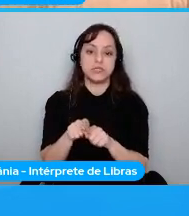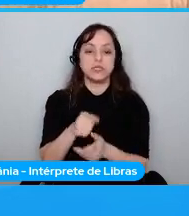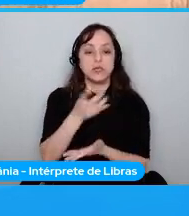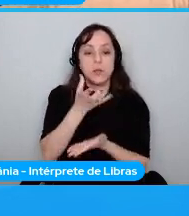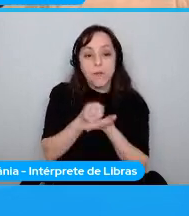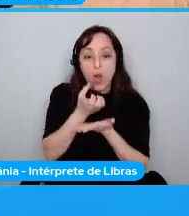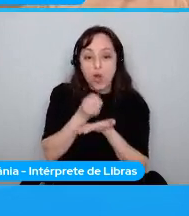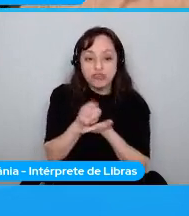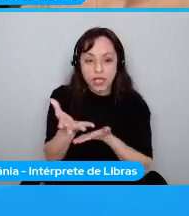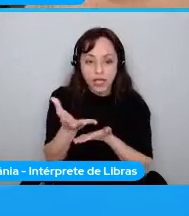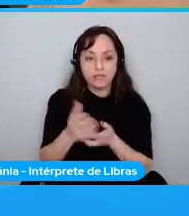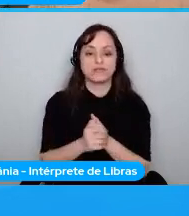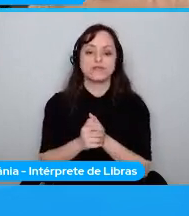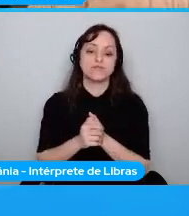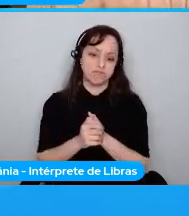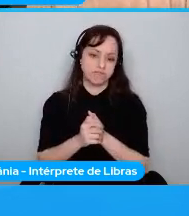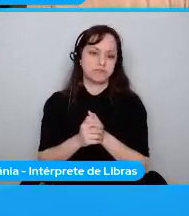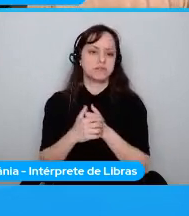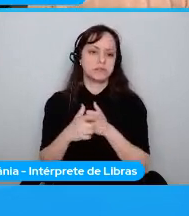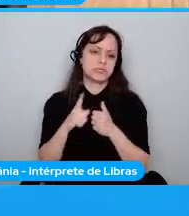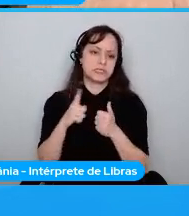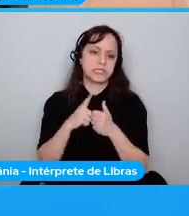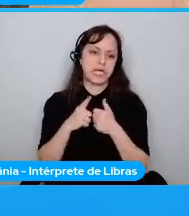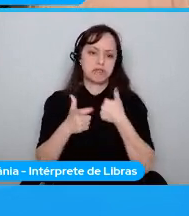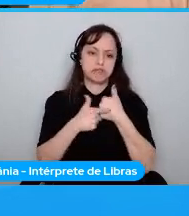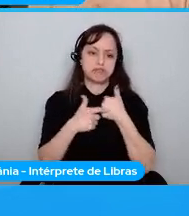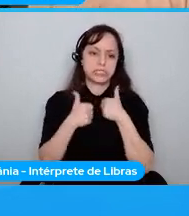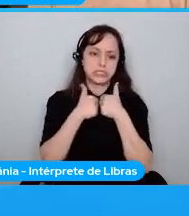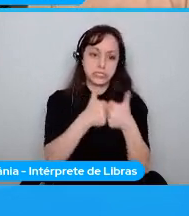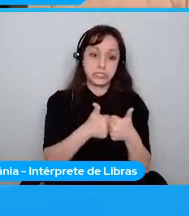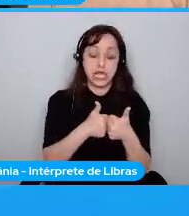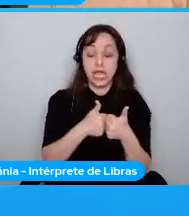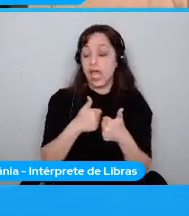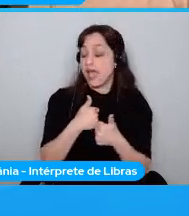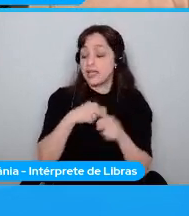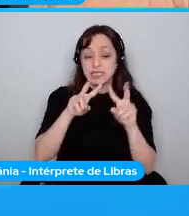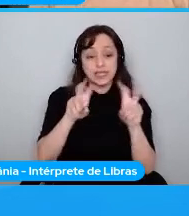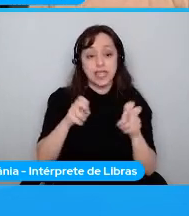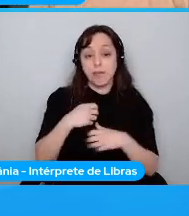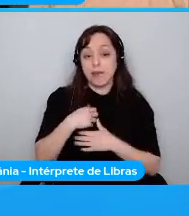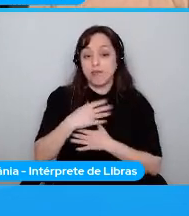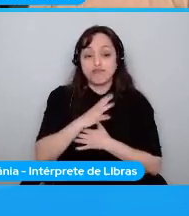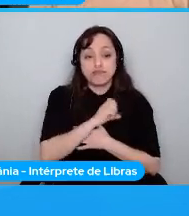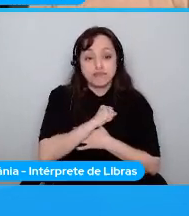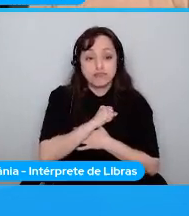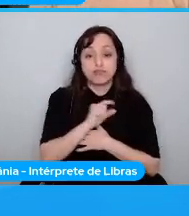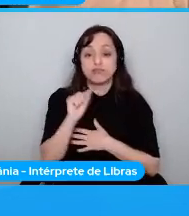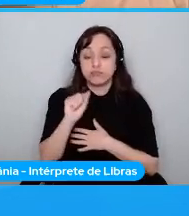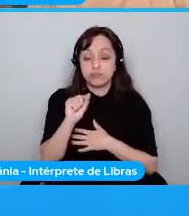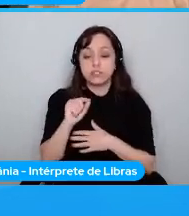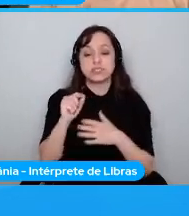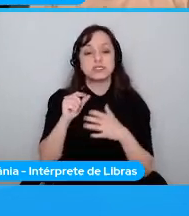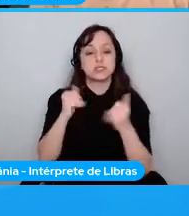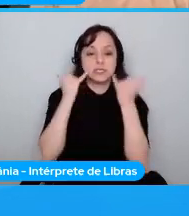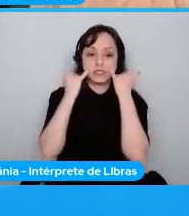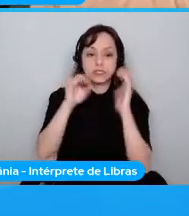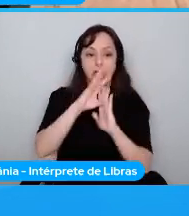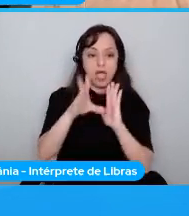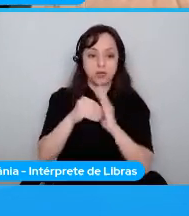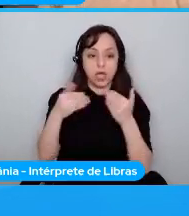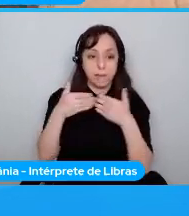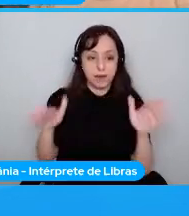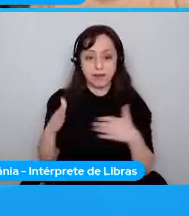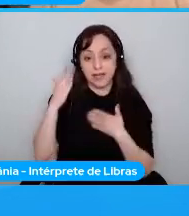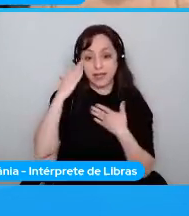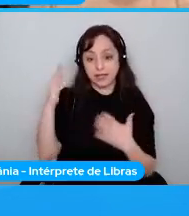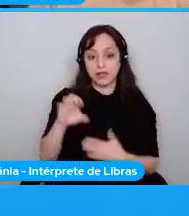síganme, mantengamos la conversación, porque es un tema que me apasiona, el tema de datos abiertos. La verdad que gracias a Eduardo Béjar,